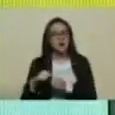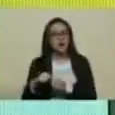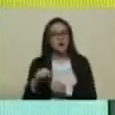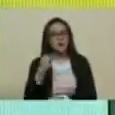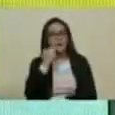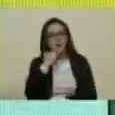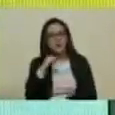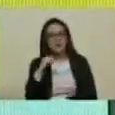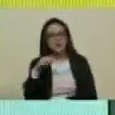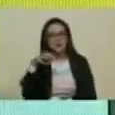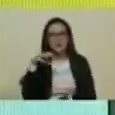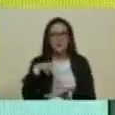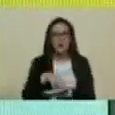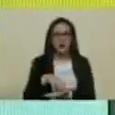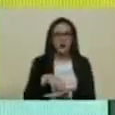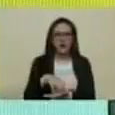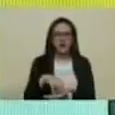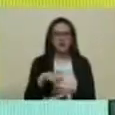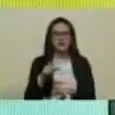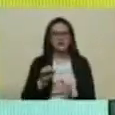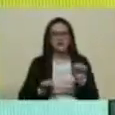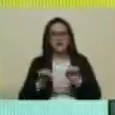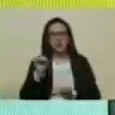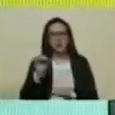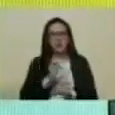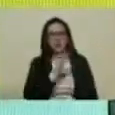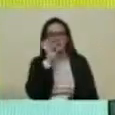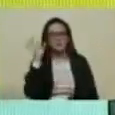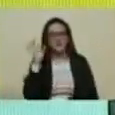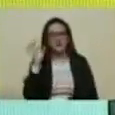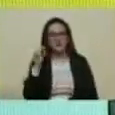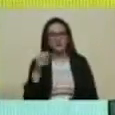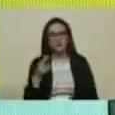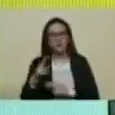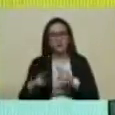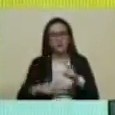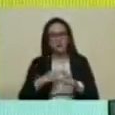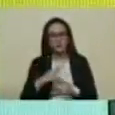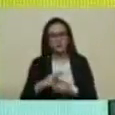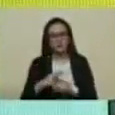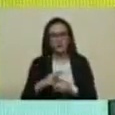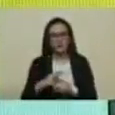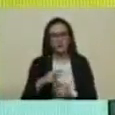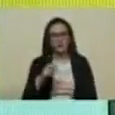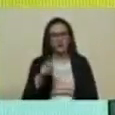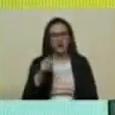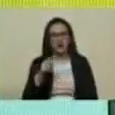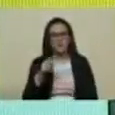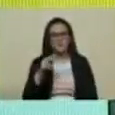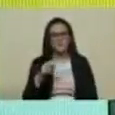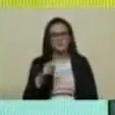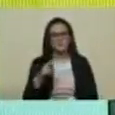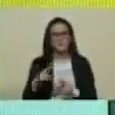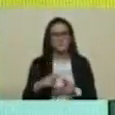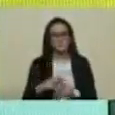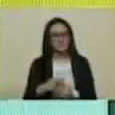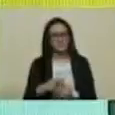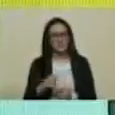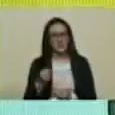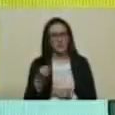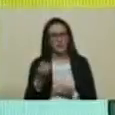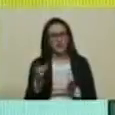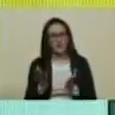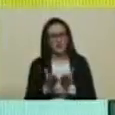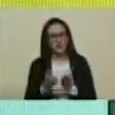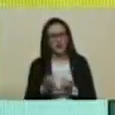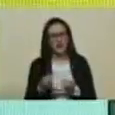en Maracay, en Barquisimeto, en San Cristóbal, en Puerto Ordaz, en Puerto La Cruz, en todo el país, cuántas escuelas, cuántos liceos